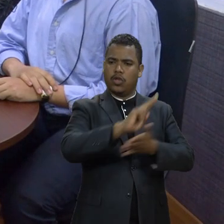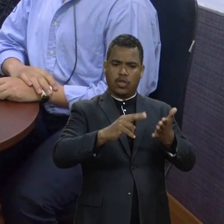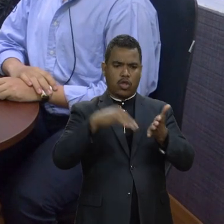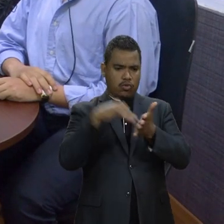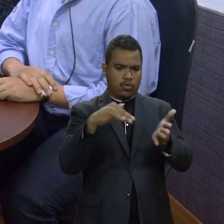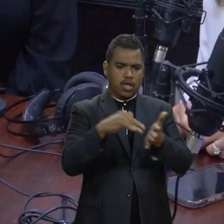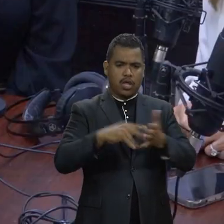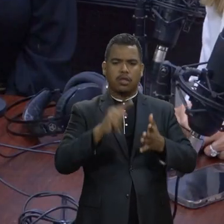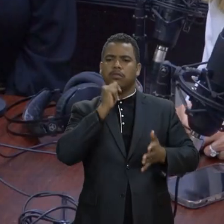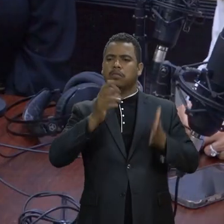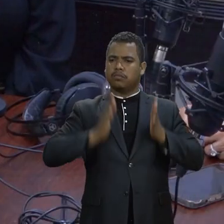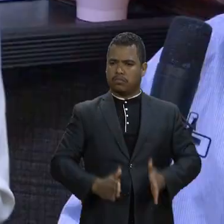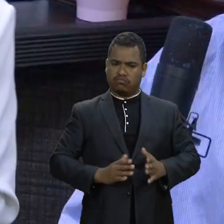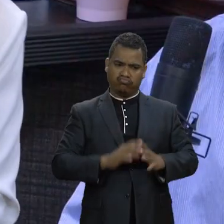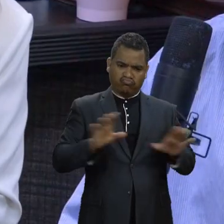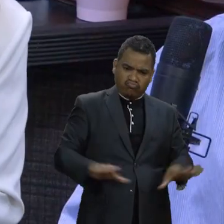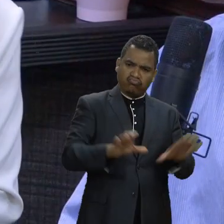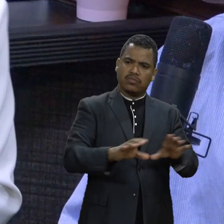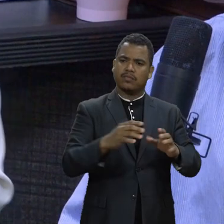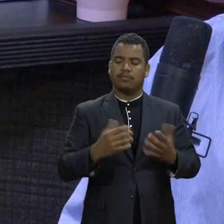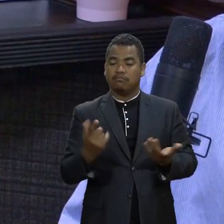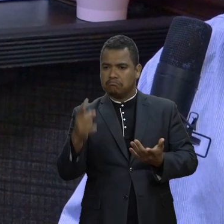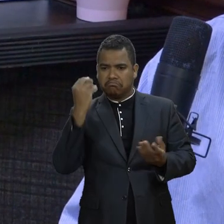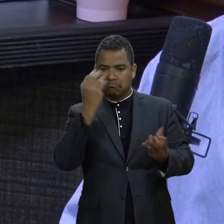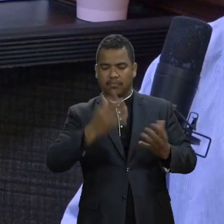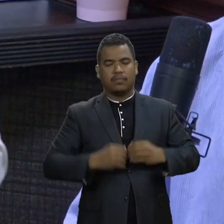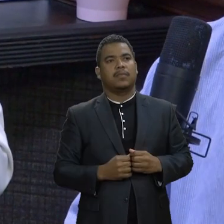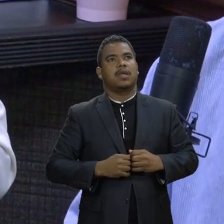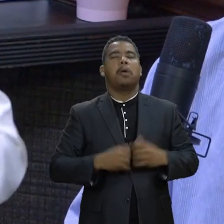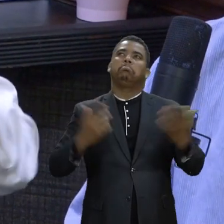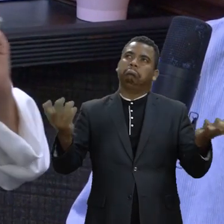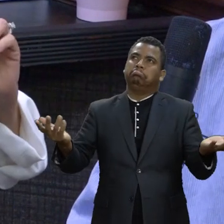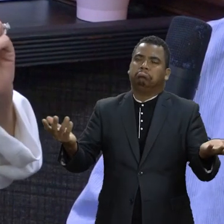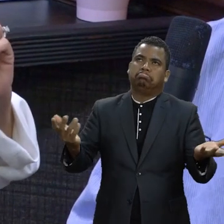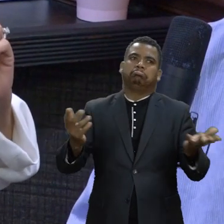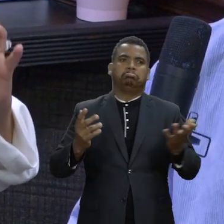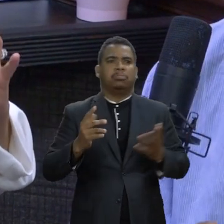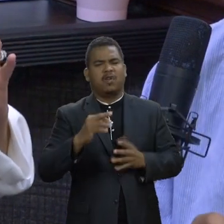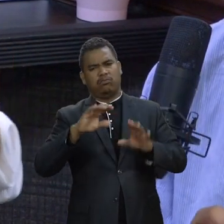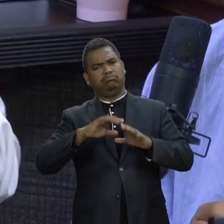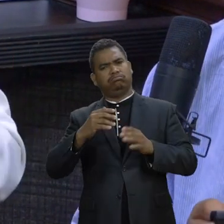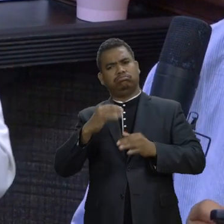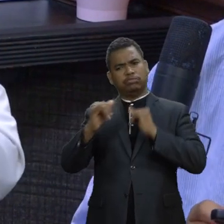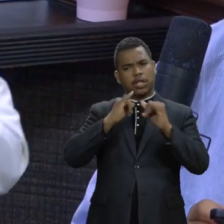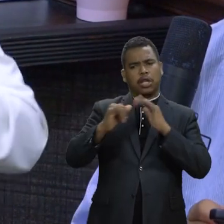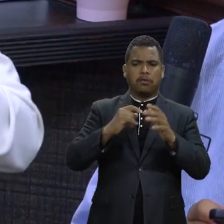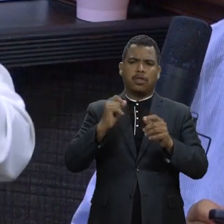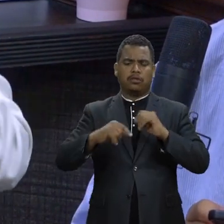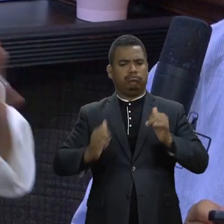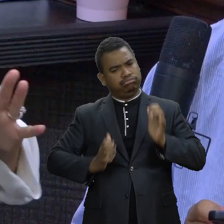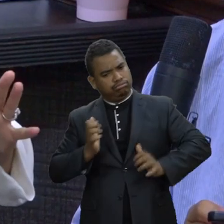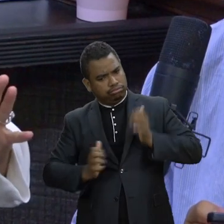que se están preparando para ser como usted. Bueno, ya pienso que lo dije a través de toda la entrevista, que hay que